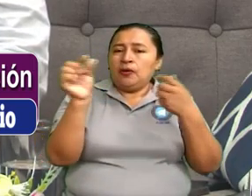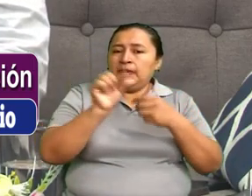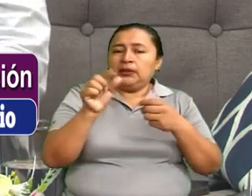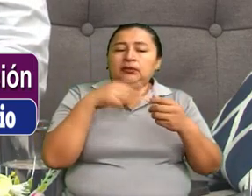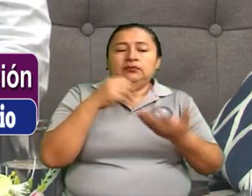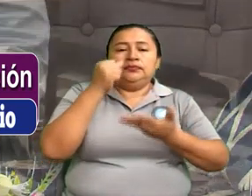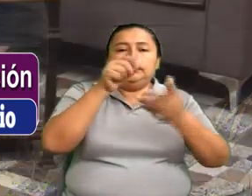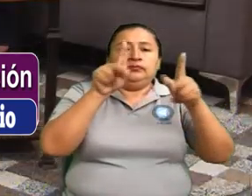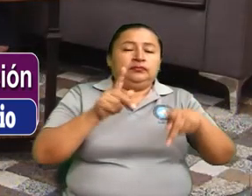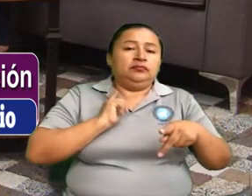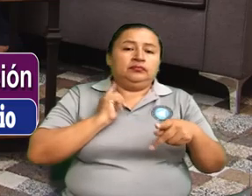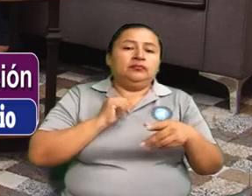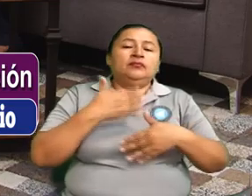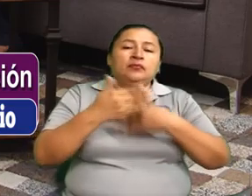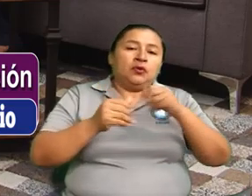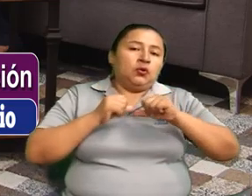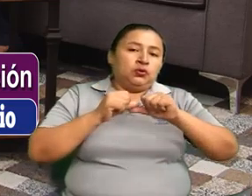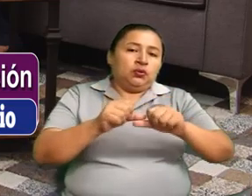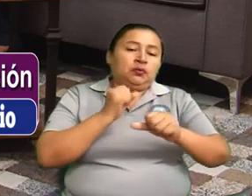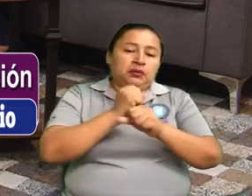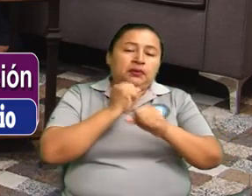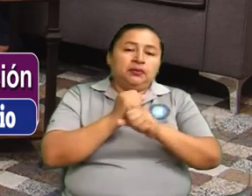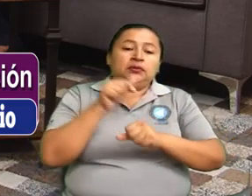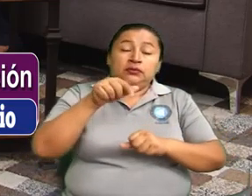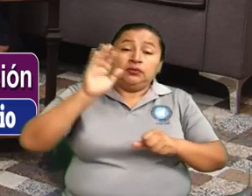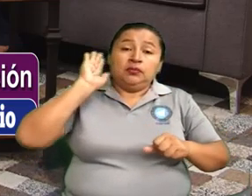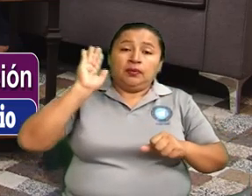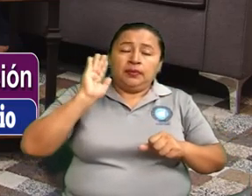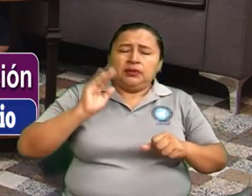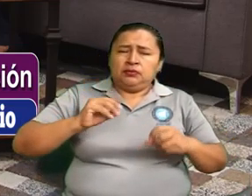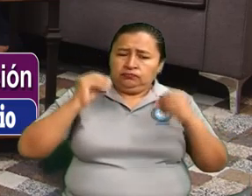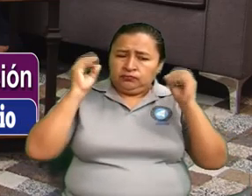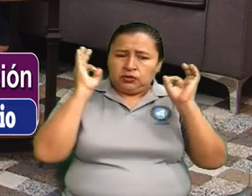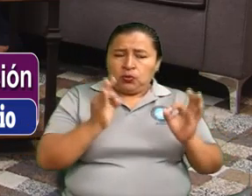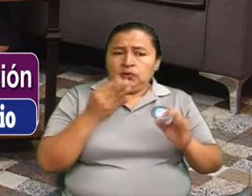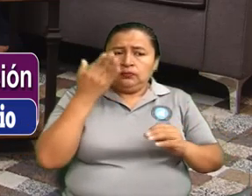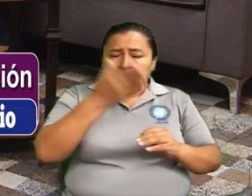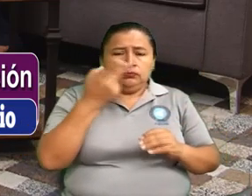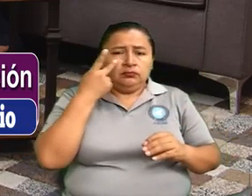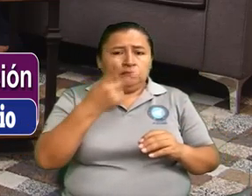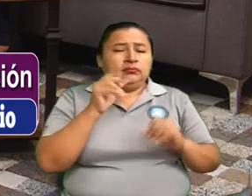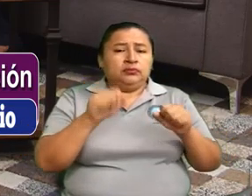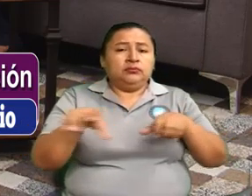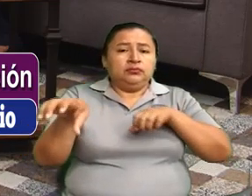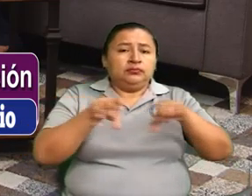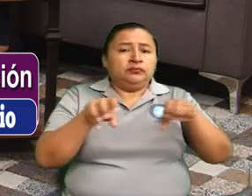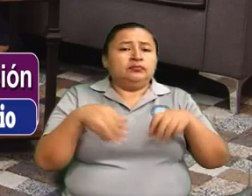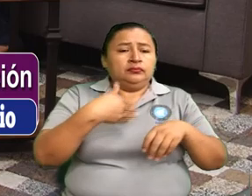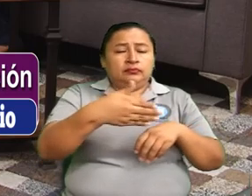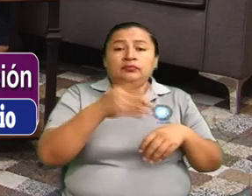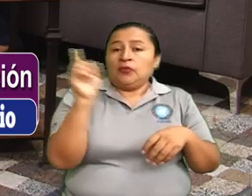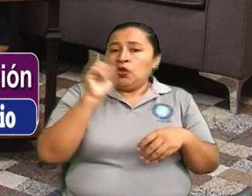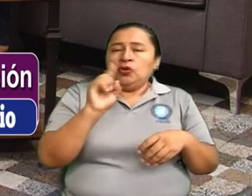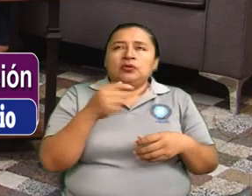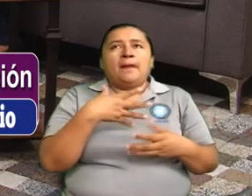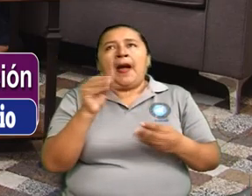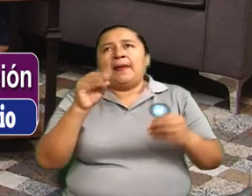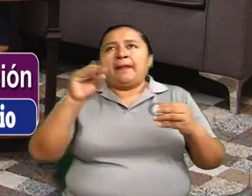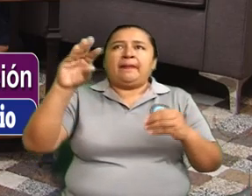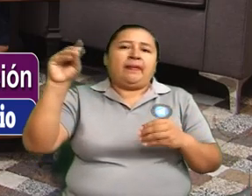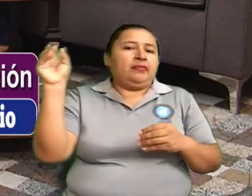en el campo. Entonces seguimos trabajando en ese compromiso que es concreto, que es real, que son acciones que no son de discurso.